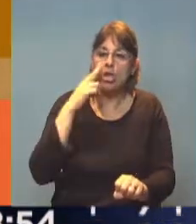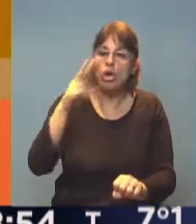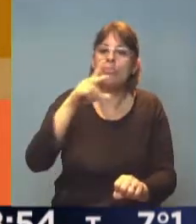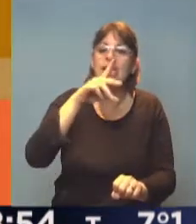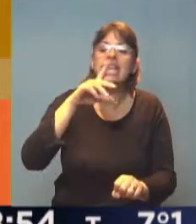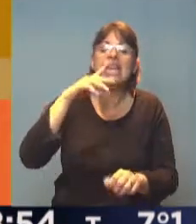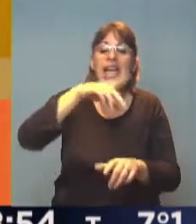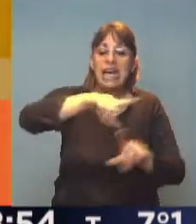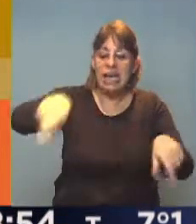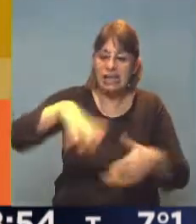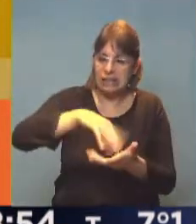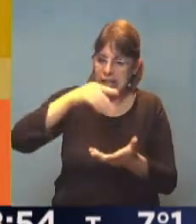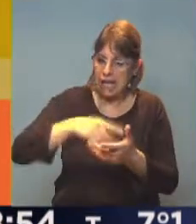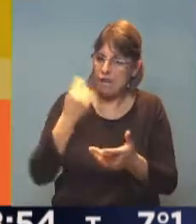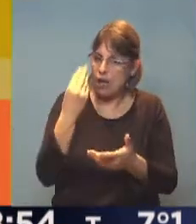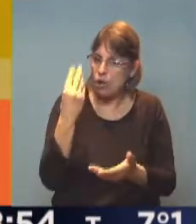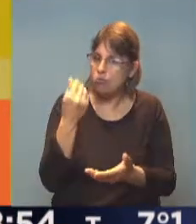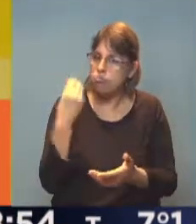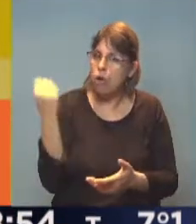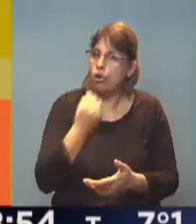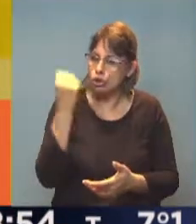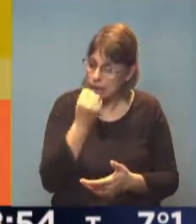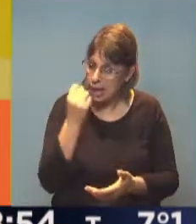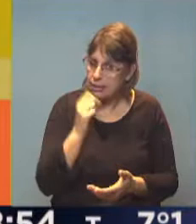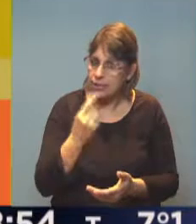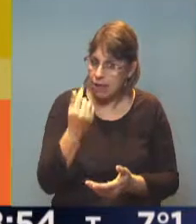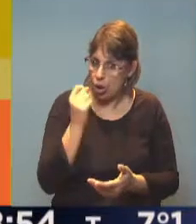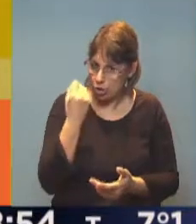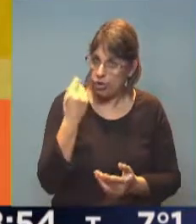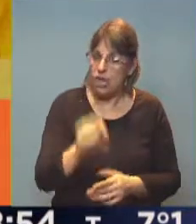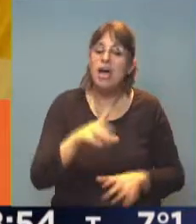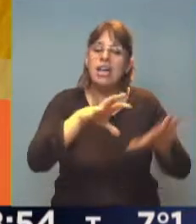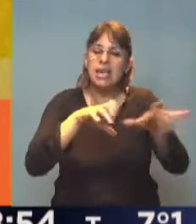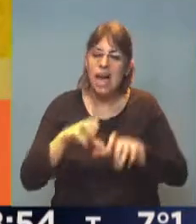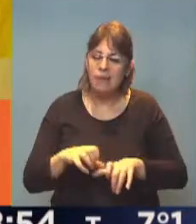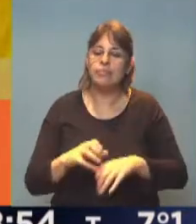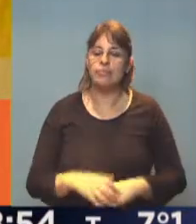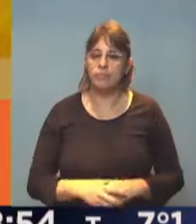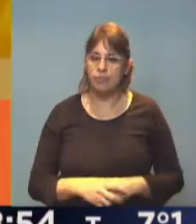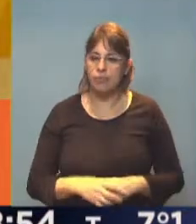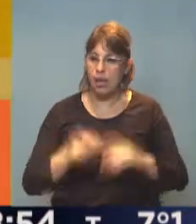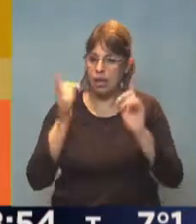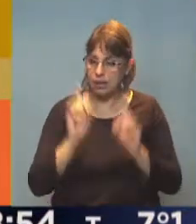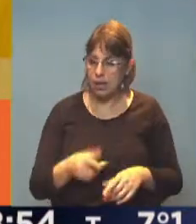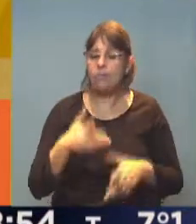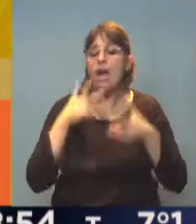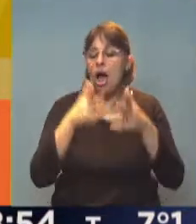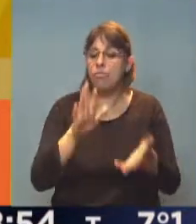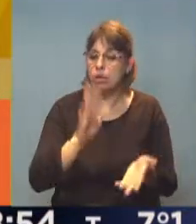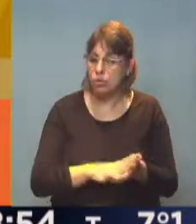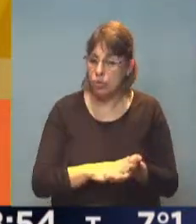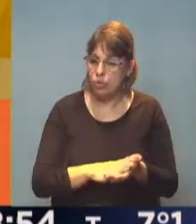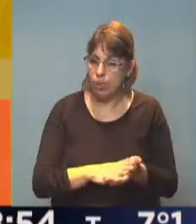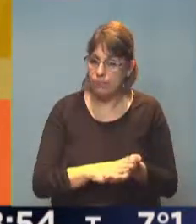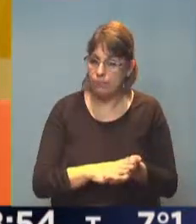hectáreas que le suma un valor importante a estas siembras a estas cosechas también podemos mencionar y sin